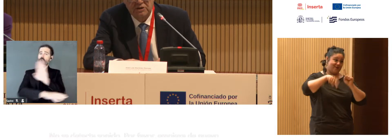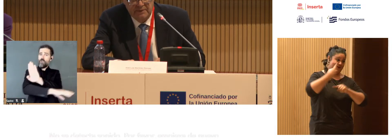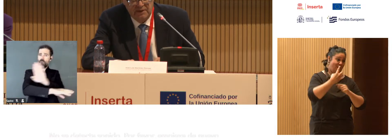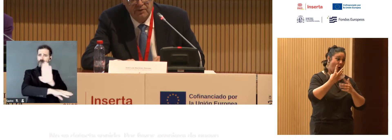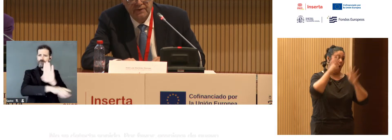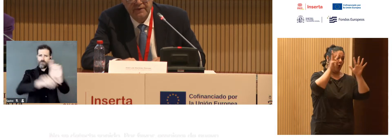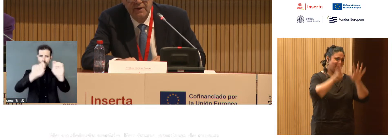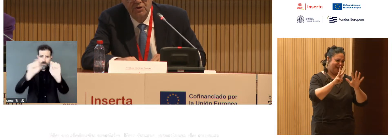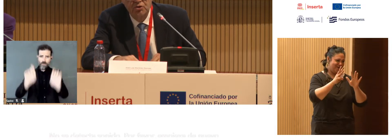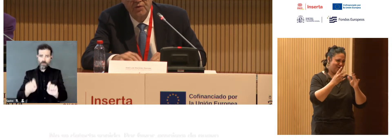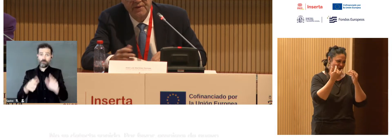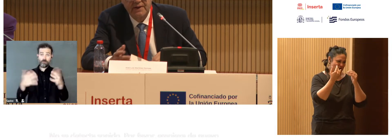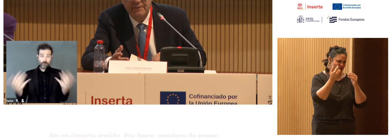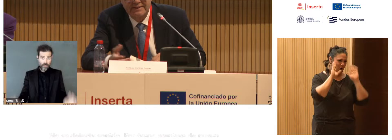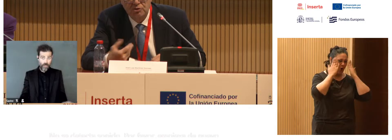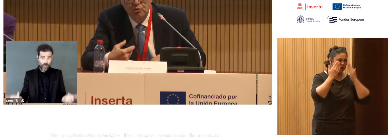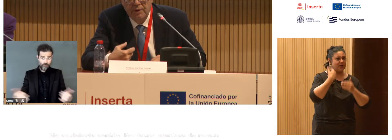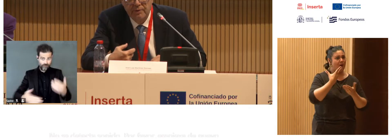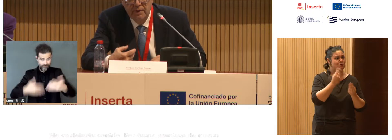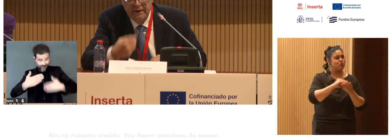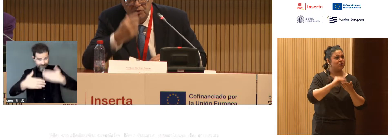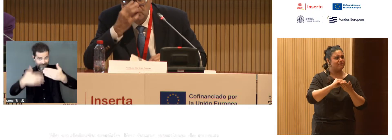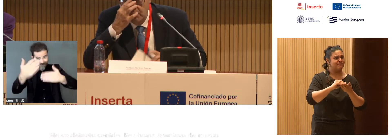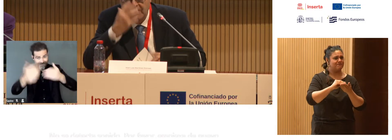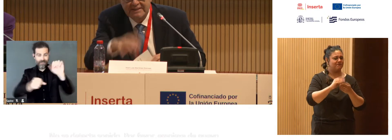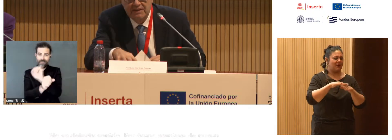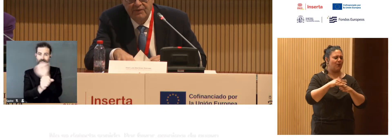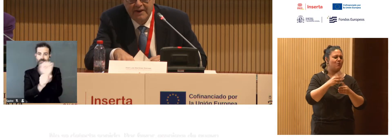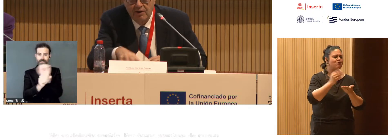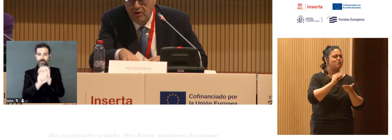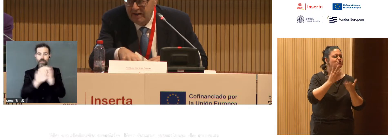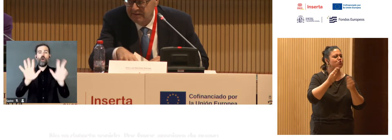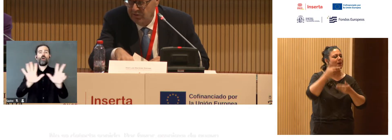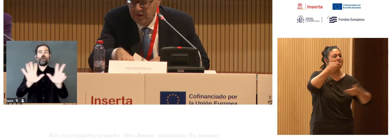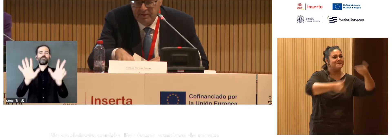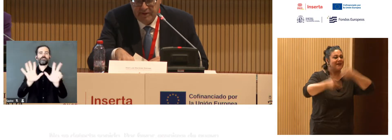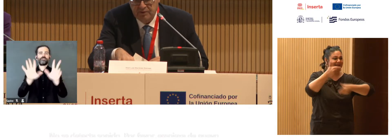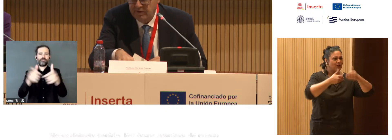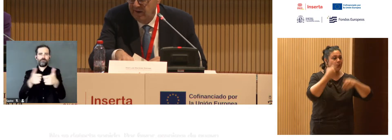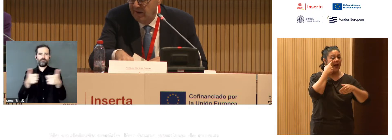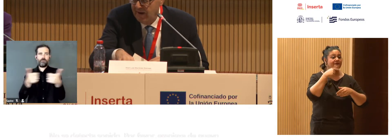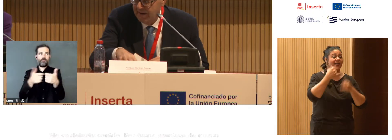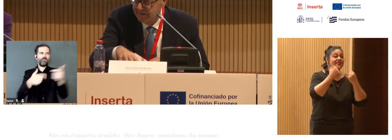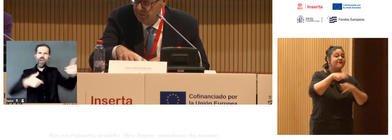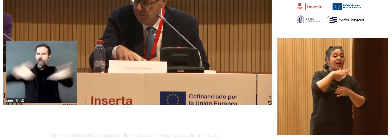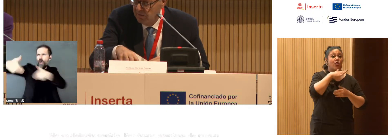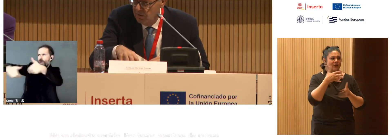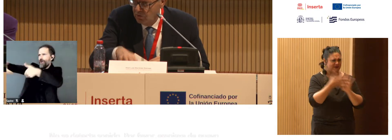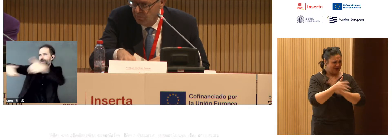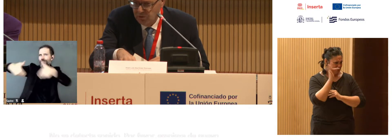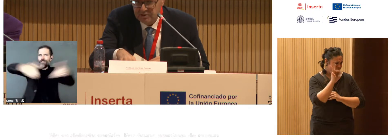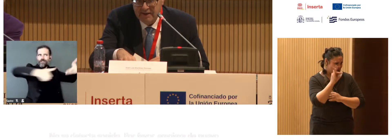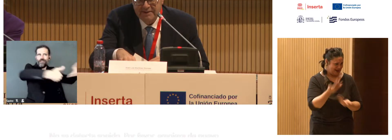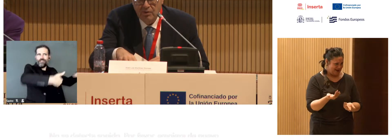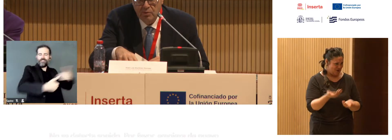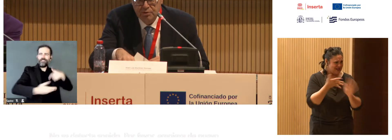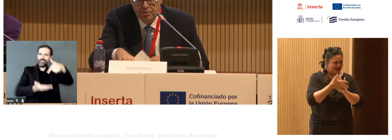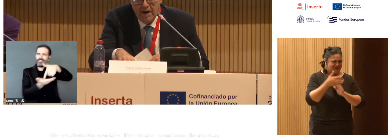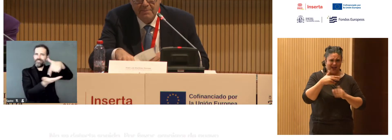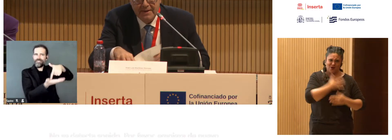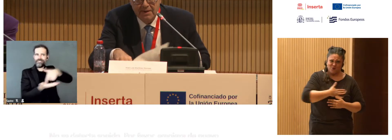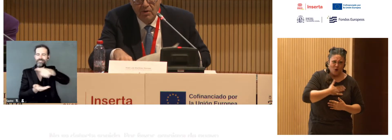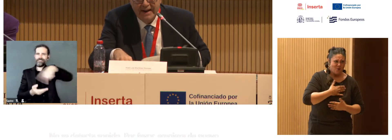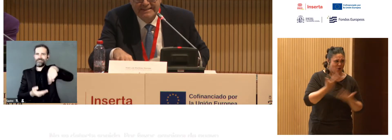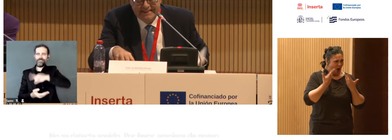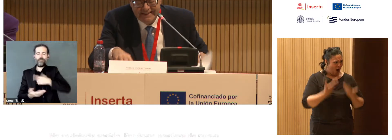tenemos muchas peticiones donde celebrarse. Eso es bueno porque significa que los que han estado aquí, Vicerectora, han estado cómodos, han estado a gusto,